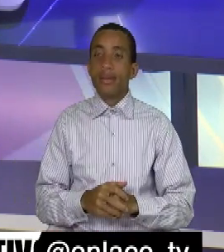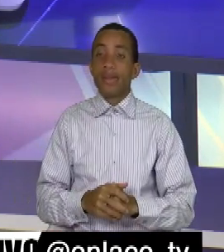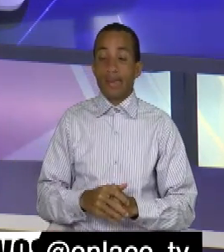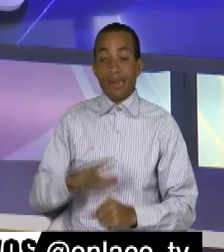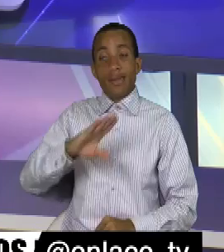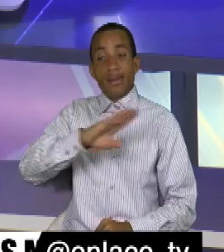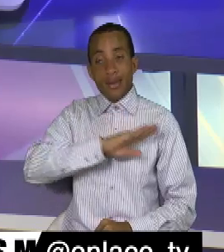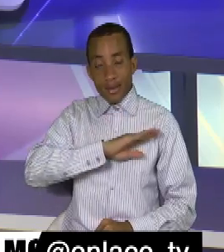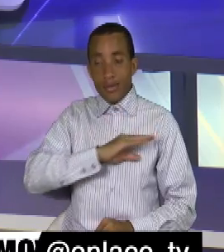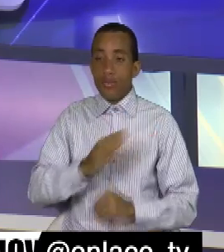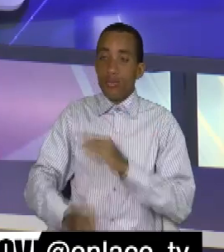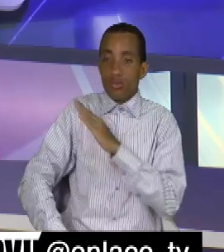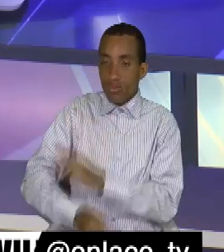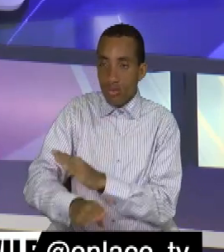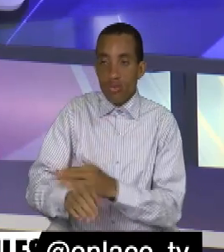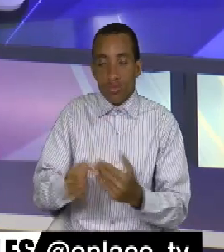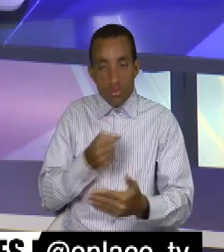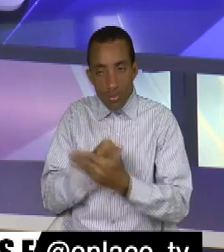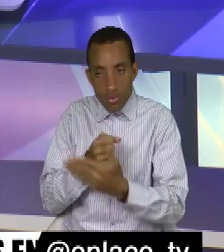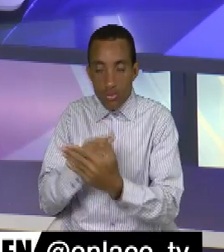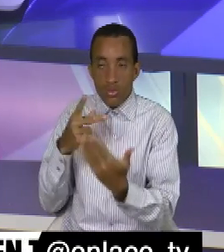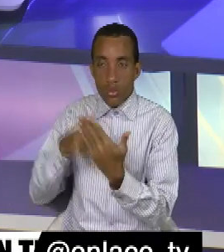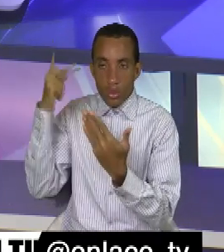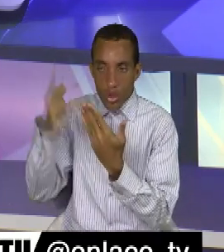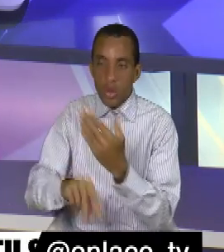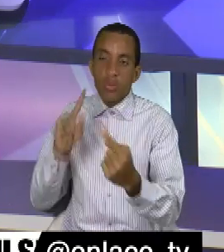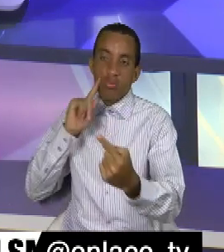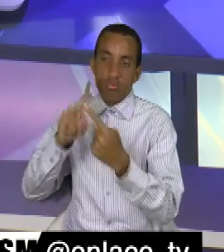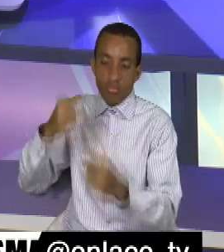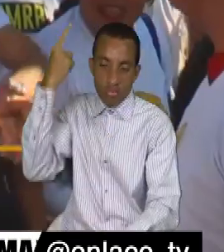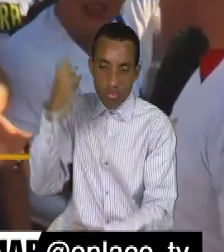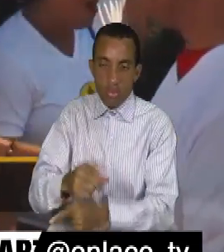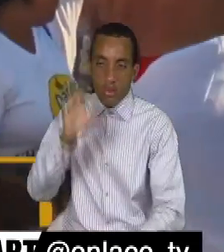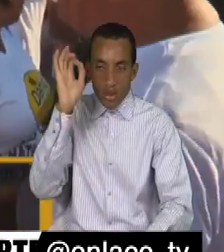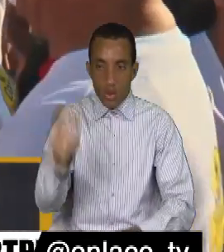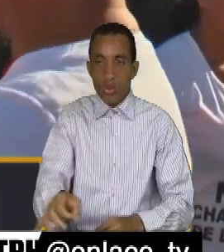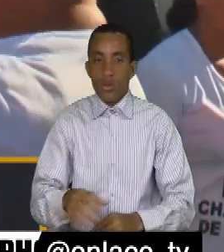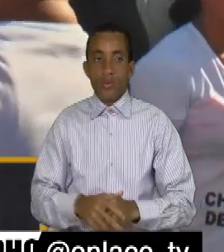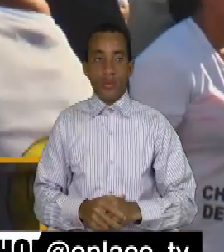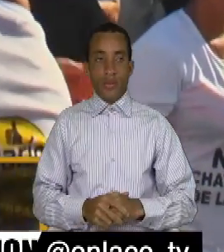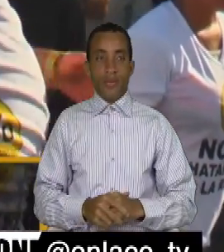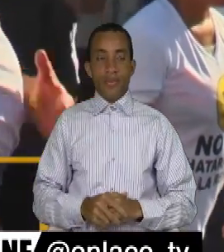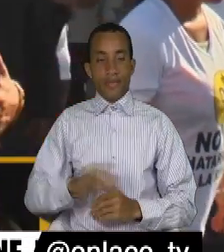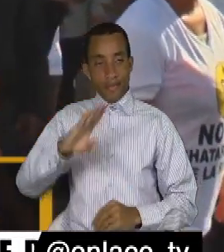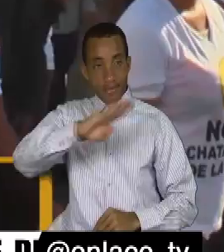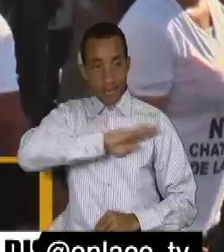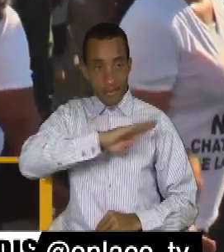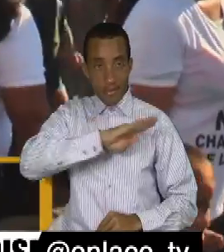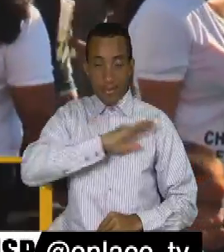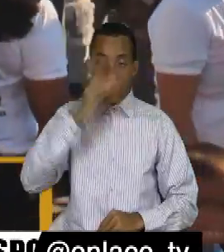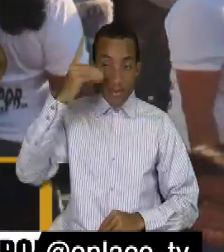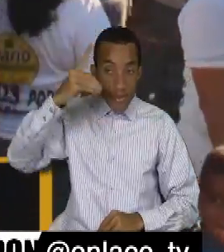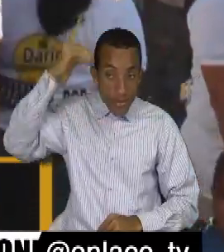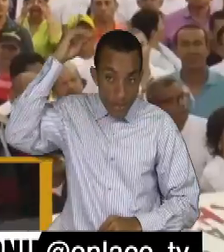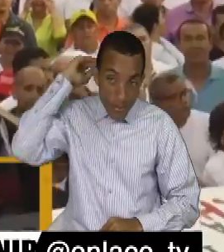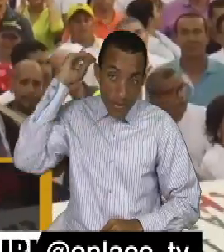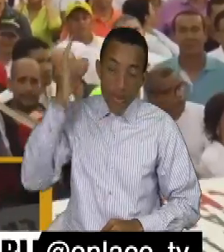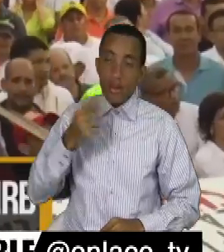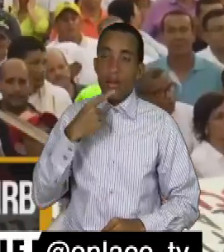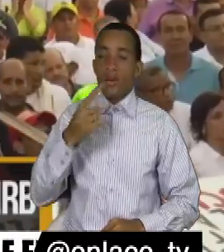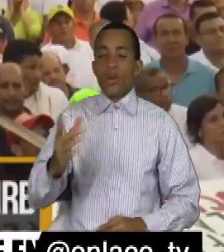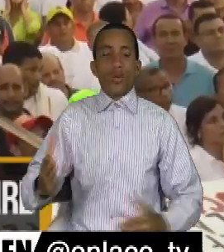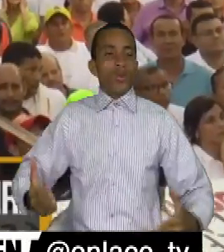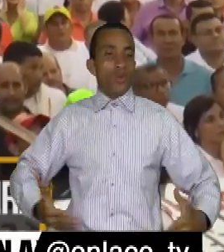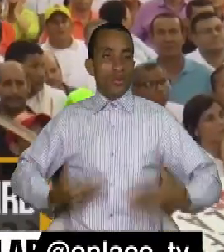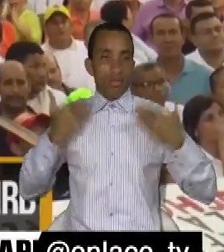que continuará su gestión para que este proyecto se ejecute en la ciudad. El alcalde de Barranca Bermeja, Darío Echeverri Serrano, se mostró complacido por